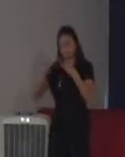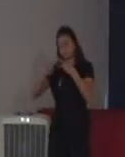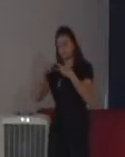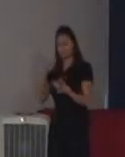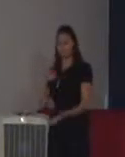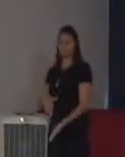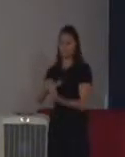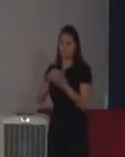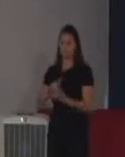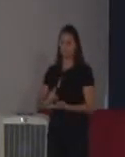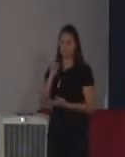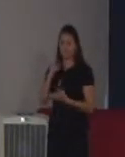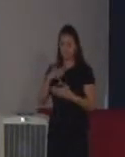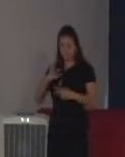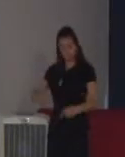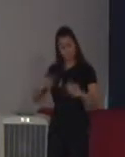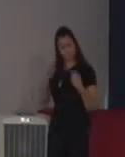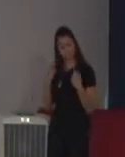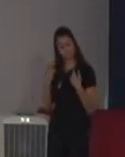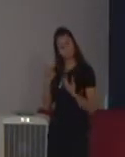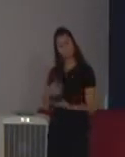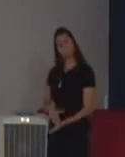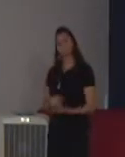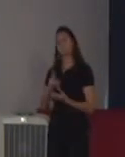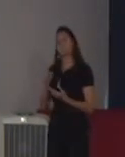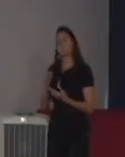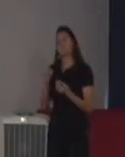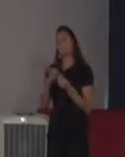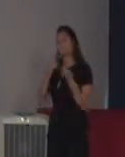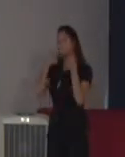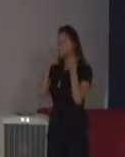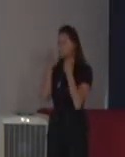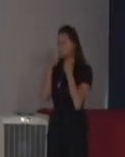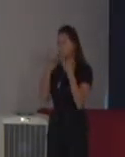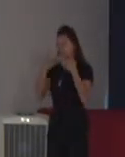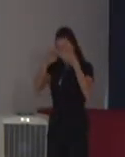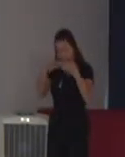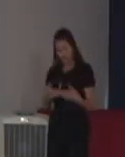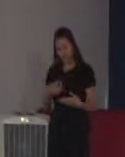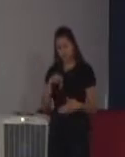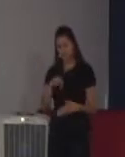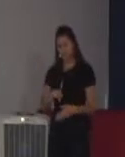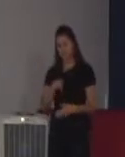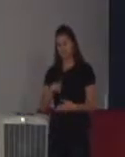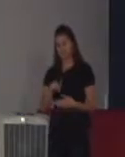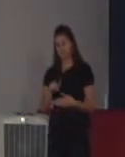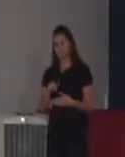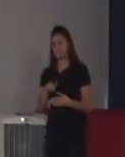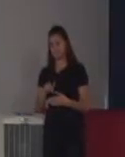una postura política frente a la vida y entendiendo realmente que la discapacidad, más allá de ser